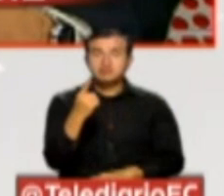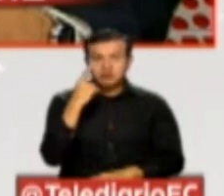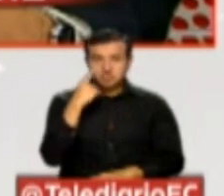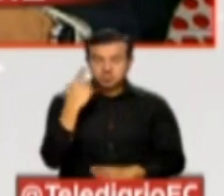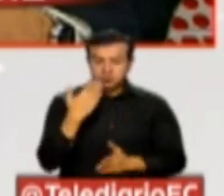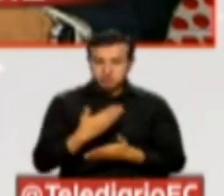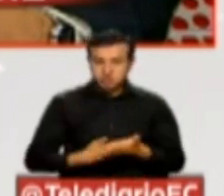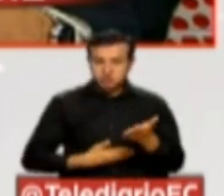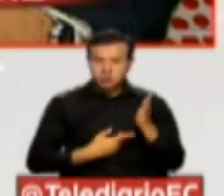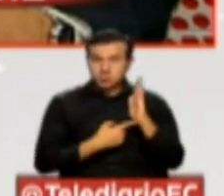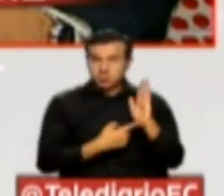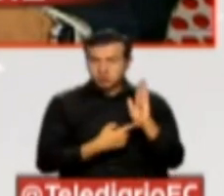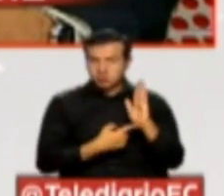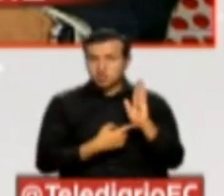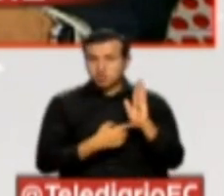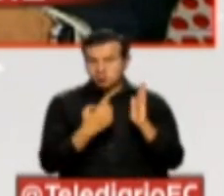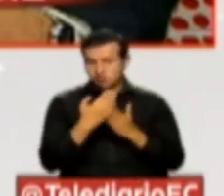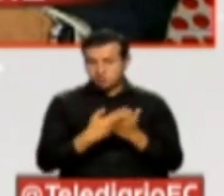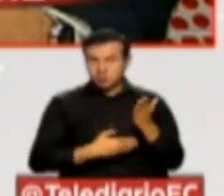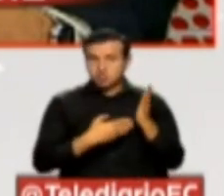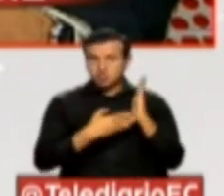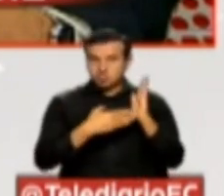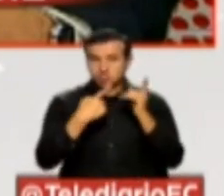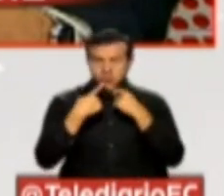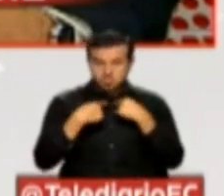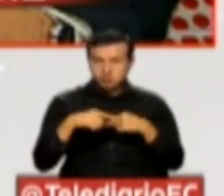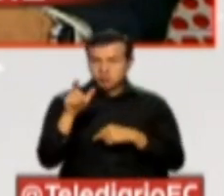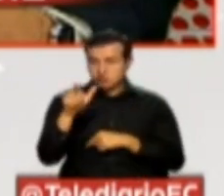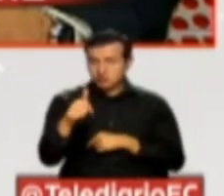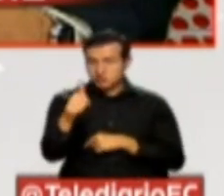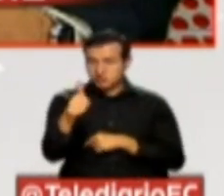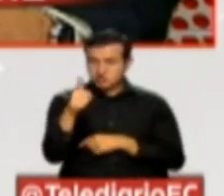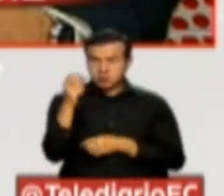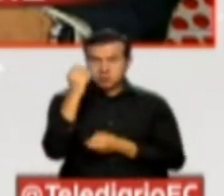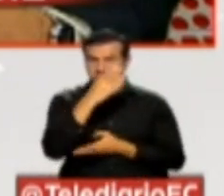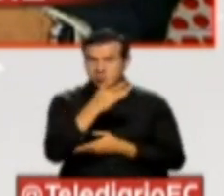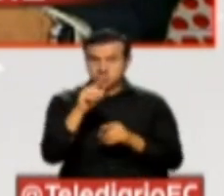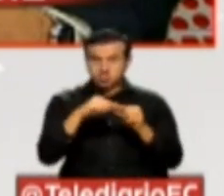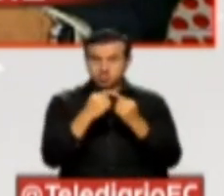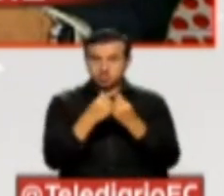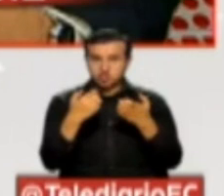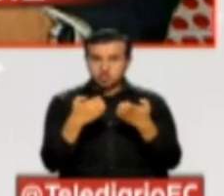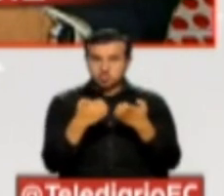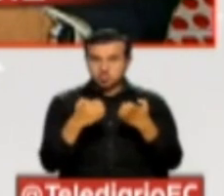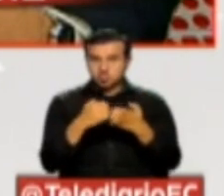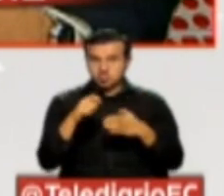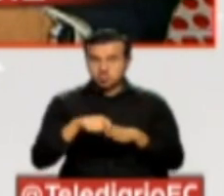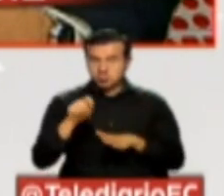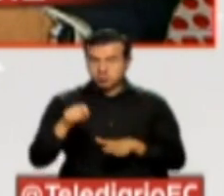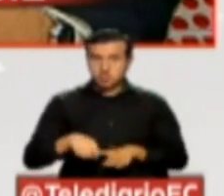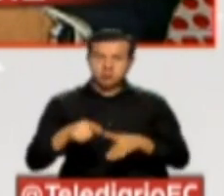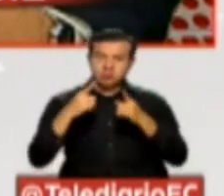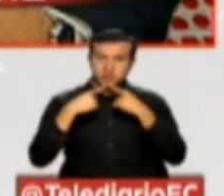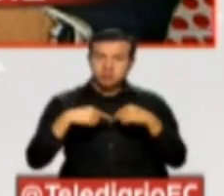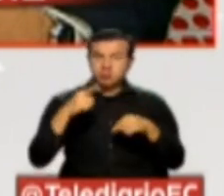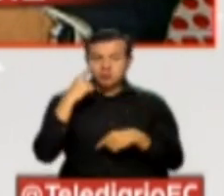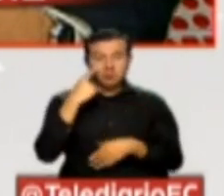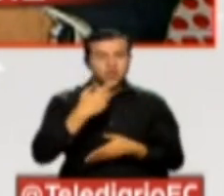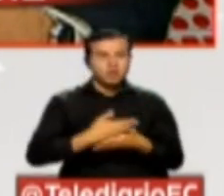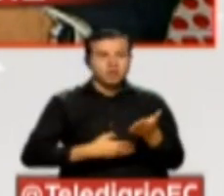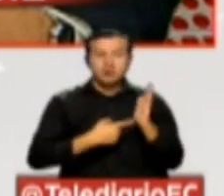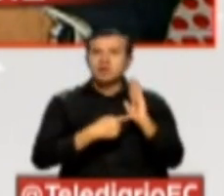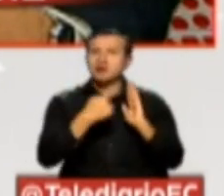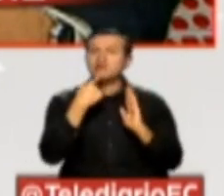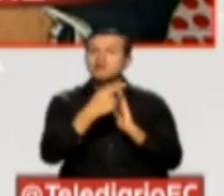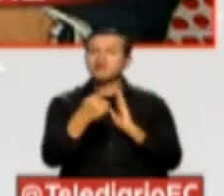documento, incluso que fue dado a conocer por su propio bufete, por su equipo de abogados, un documento que indica que